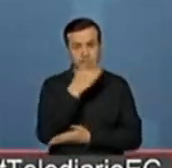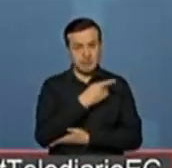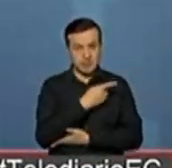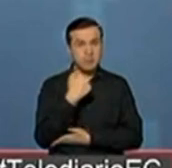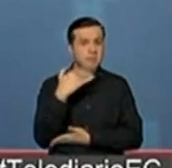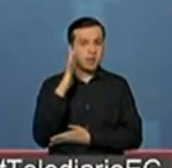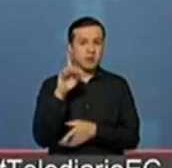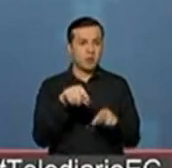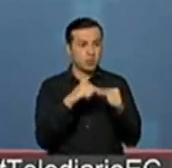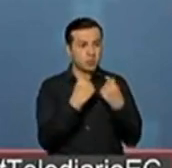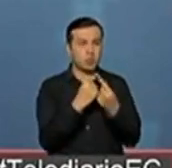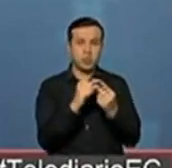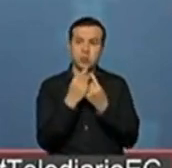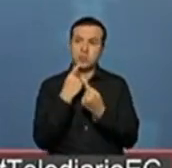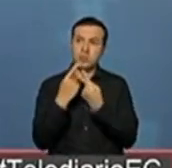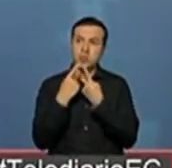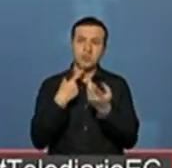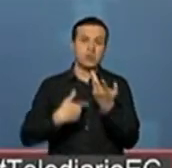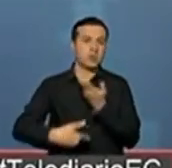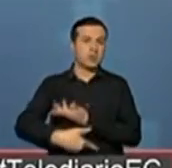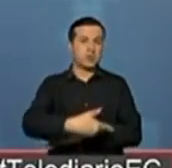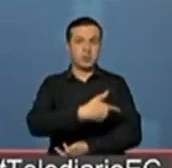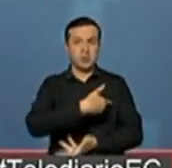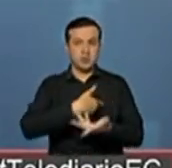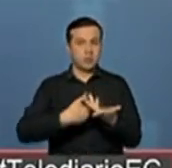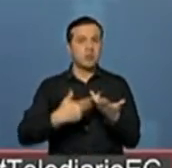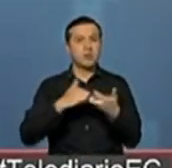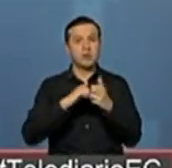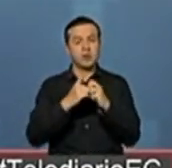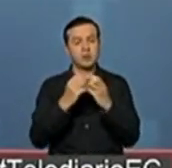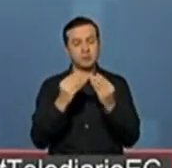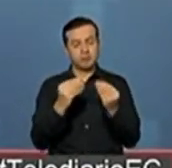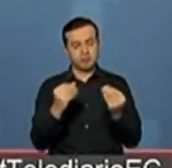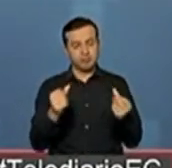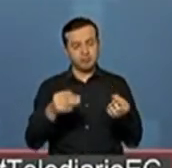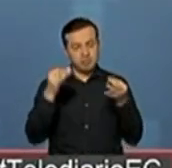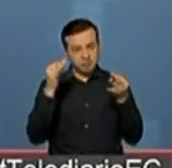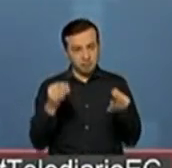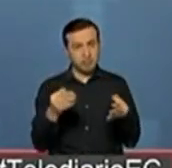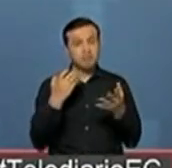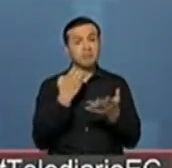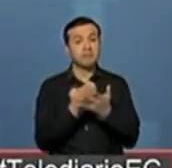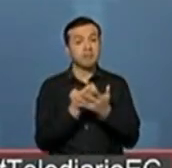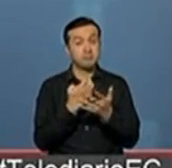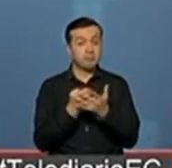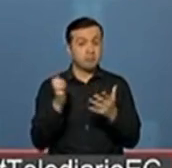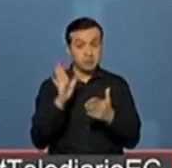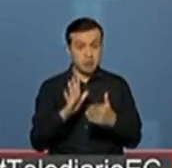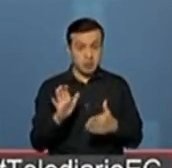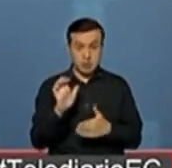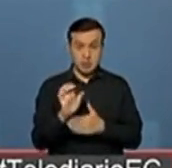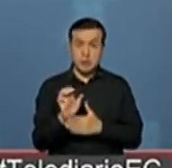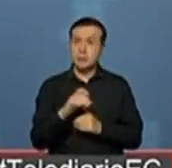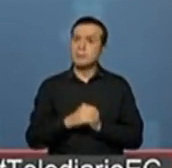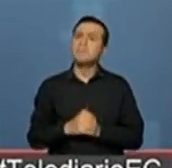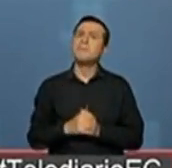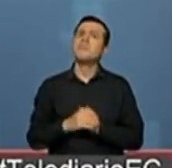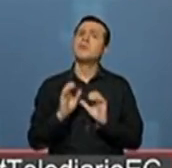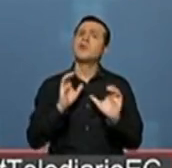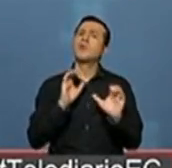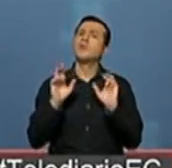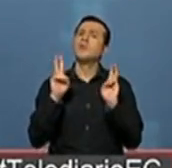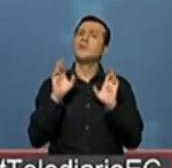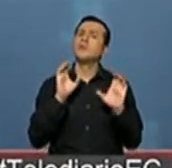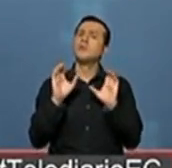a más sectores, de ampliar el diálogo y el debate para encontrar soluciones reales para la economía de nuestro país. Doctor, queremos hablar también